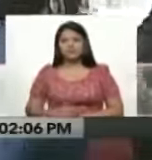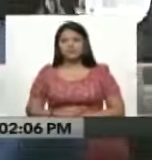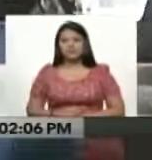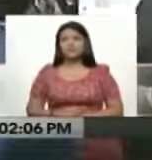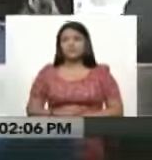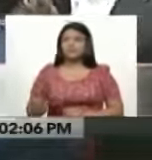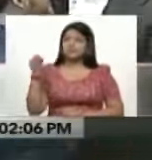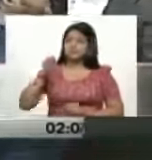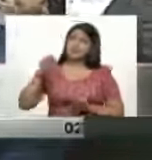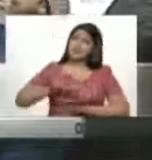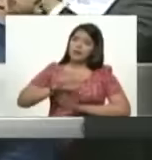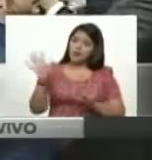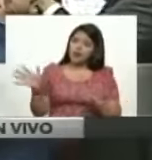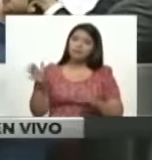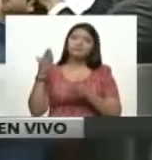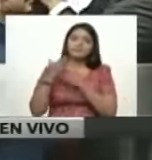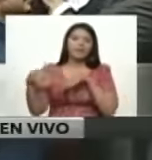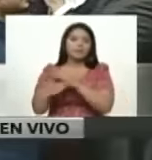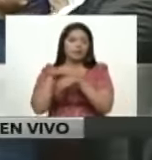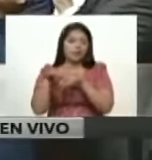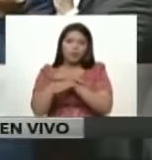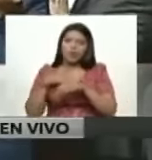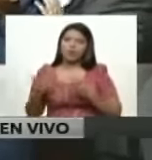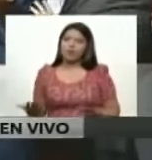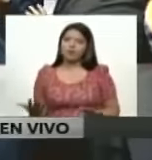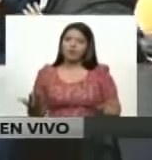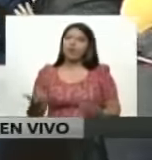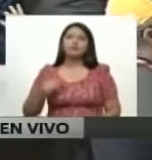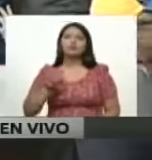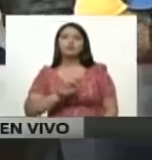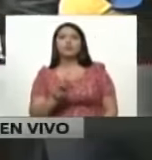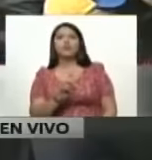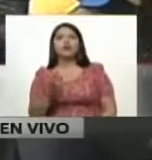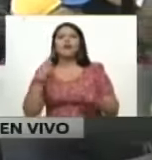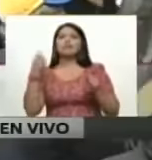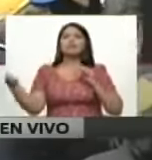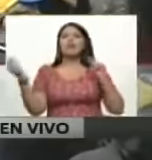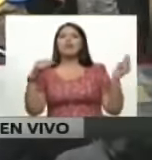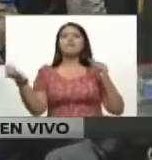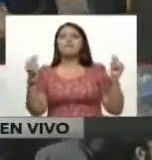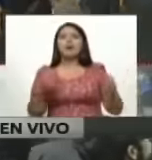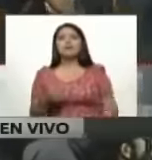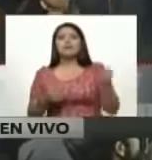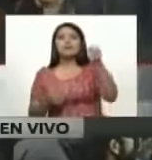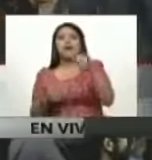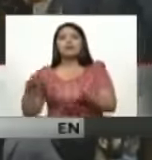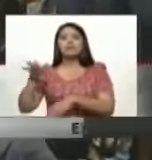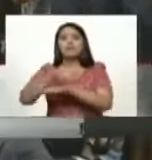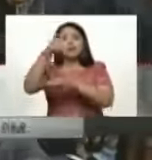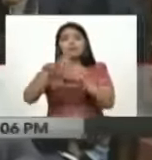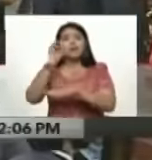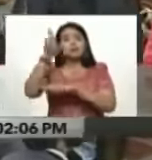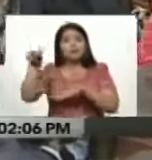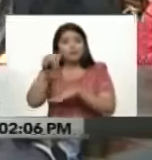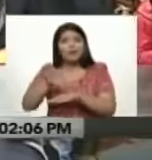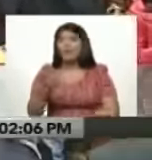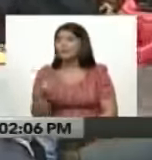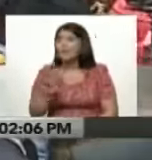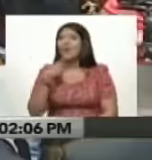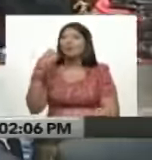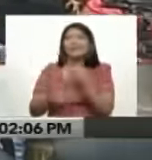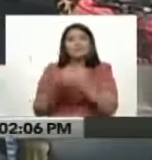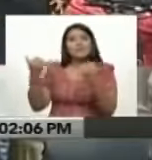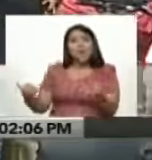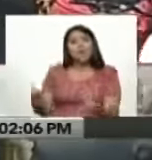Claro, pero es que se... No, pero perdóname. Yo no estoy hablando del debate para designar a la directiva de la Asamblea. Estoy hablando de lo que está haciendo Ramón Jaluc en este